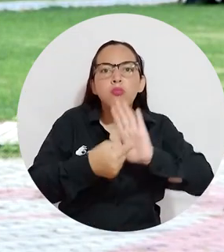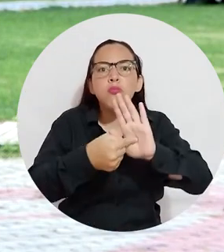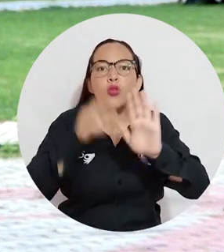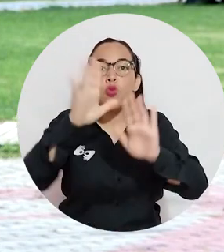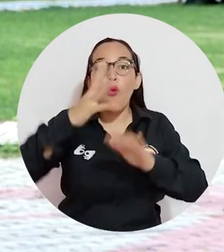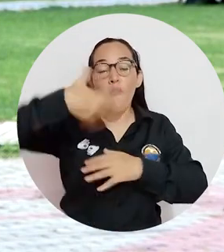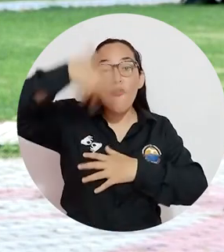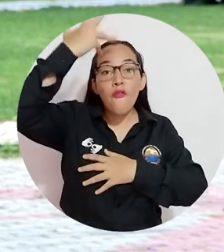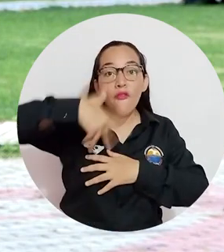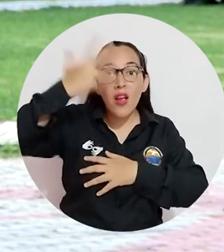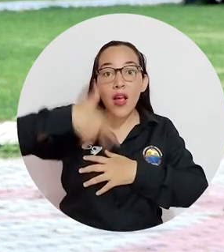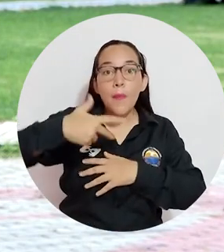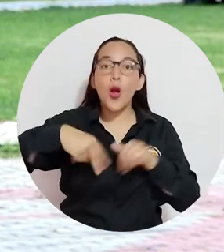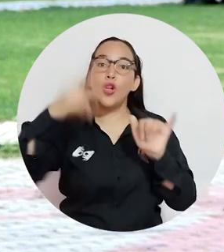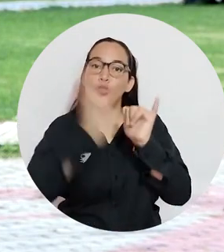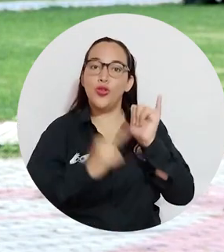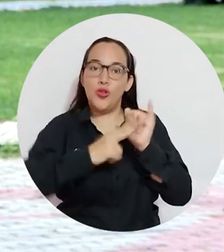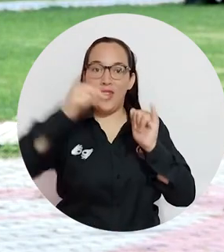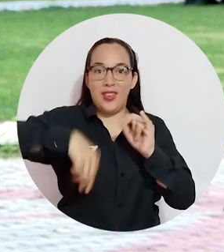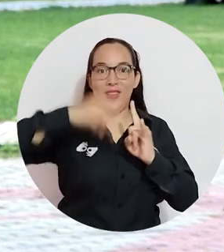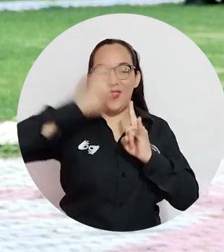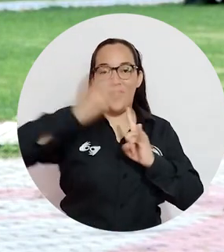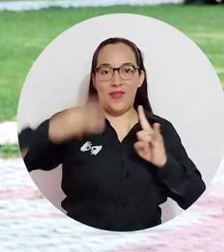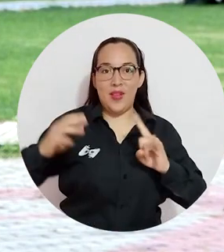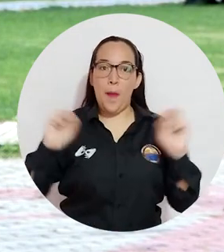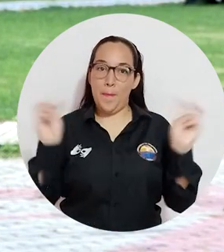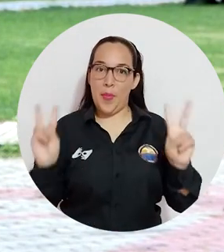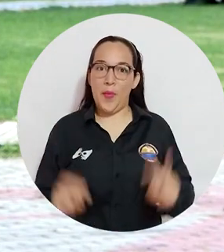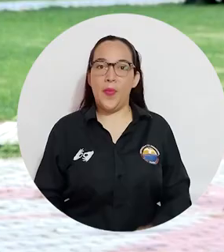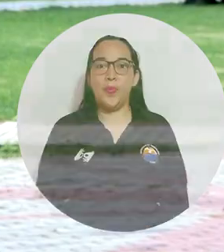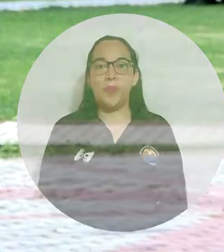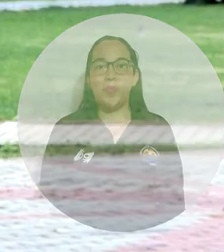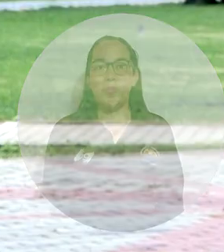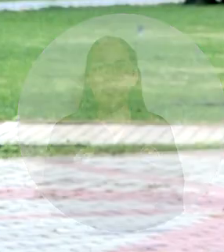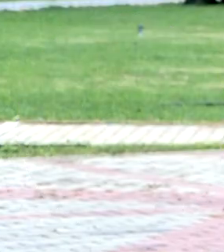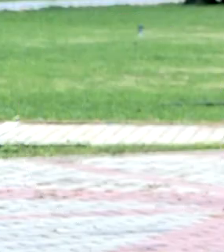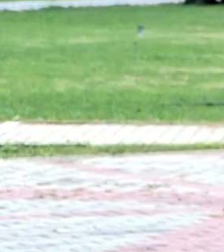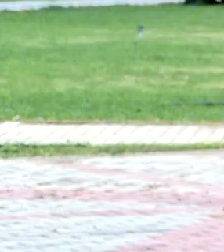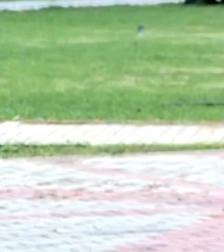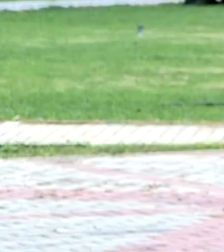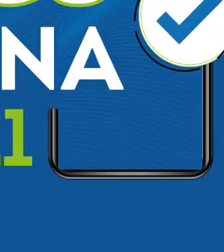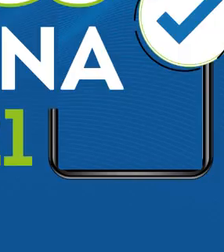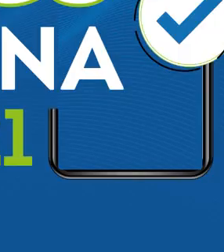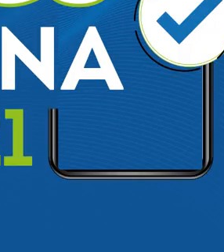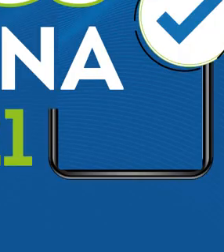se harán a través del canal de Facebook y de YouTube de la Universidad del Magdalena.